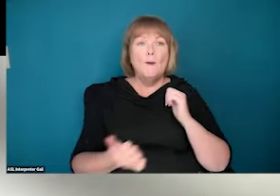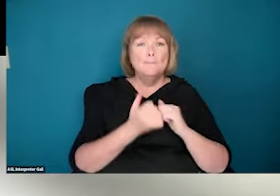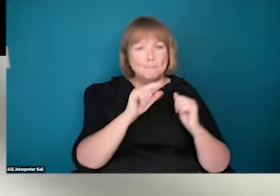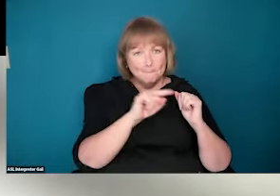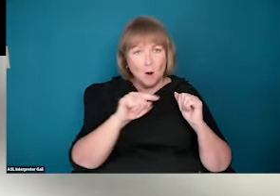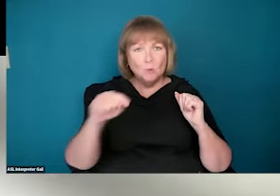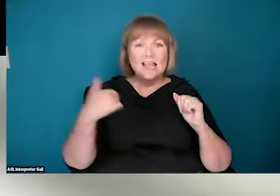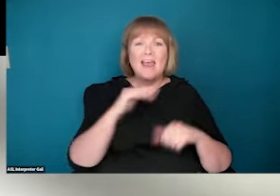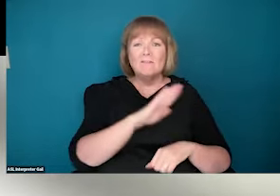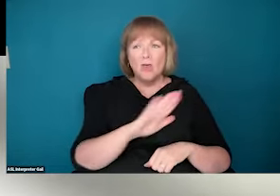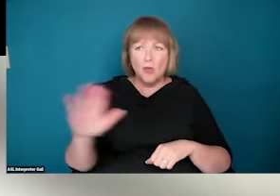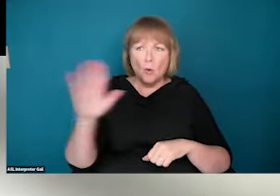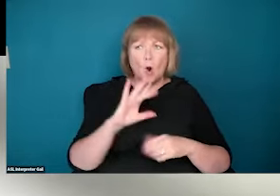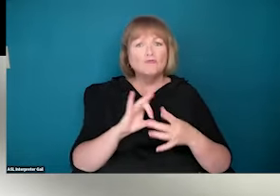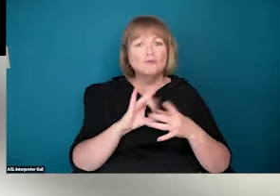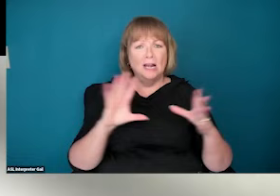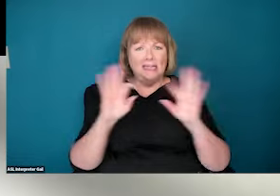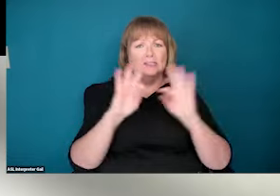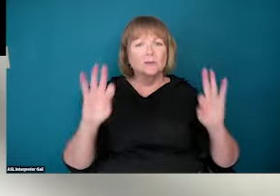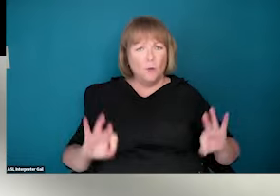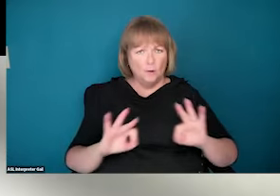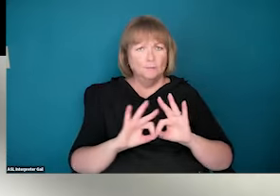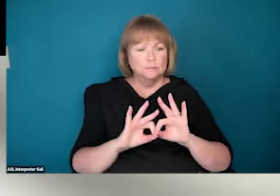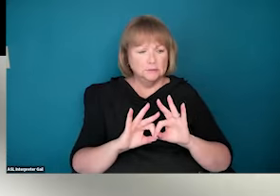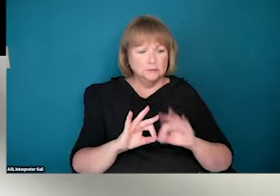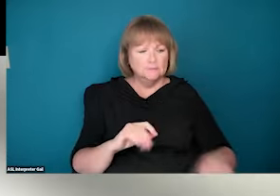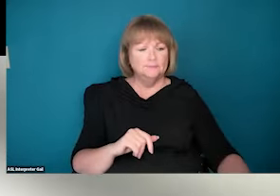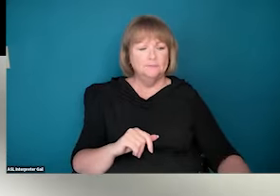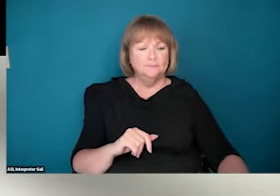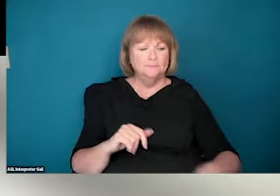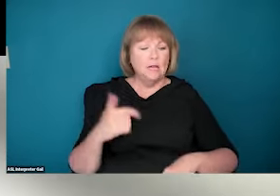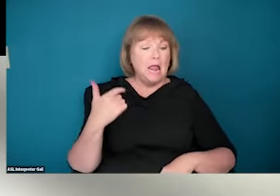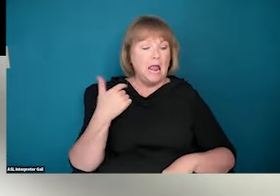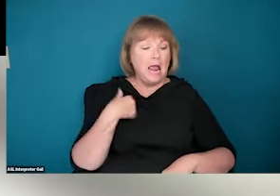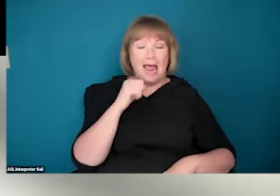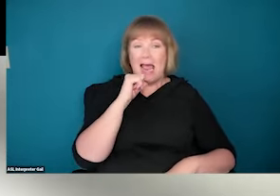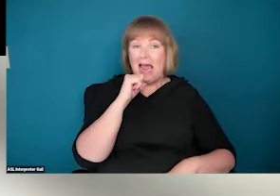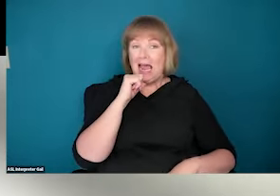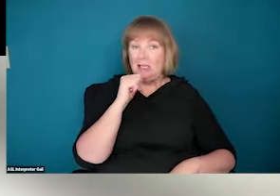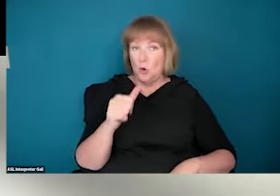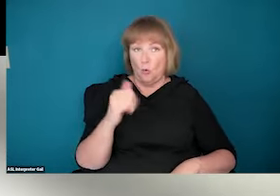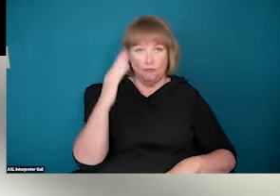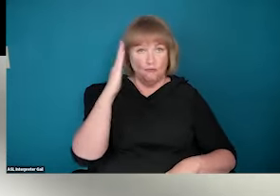autorización. Yo creo que la mayoría de las entidades tienen sus propias formas.